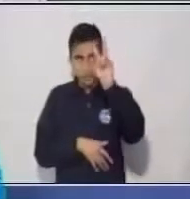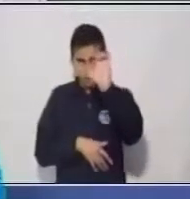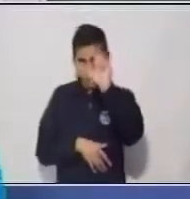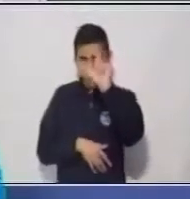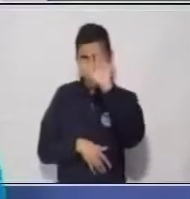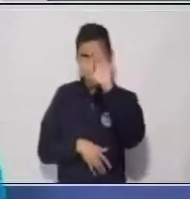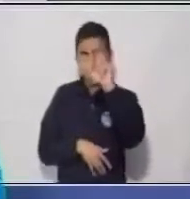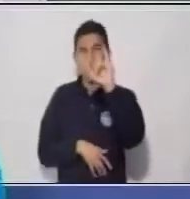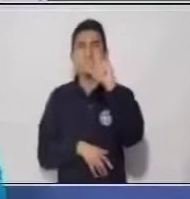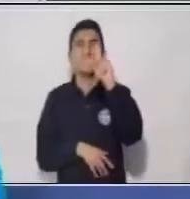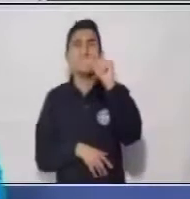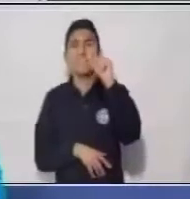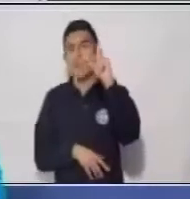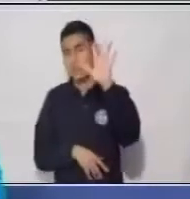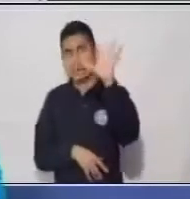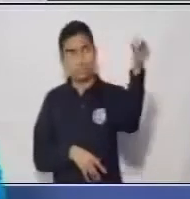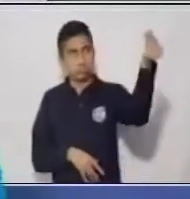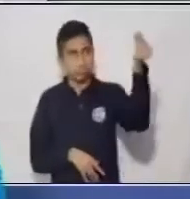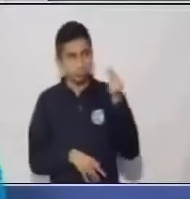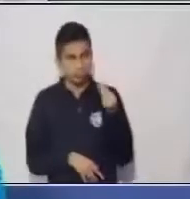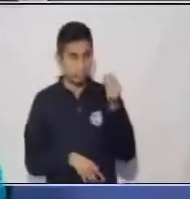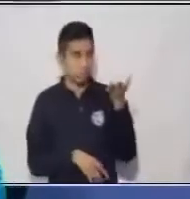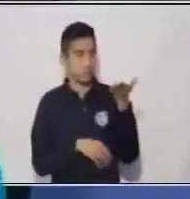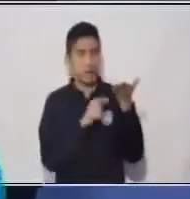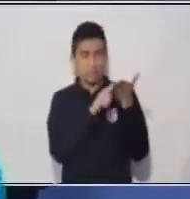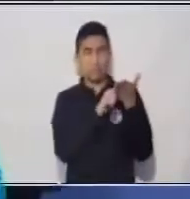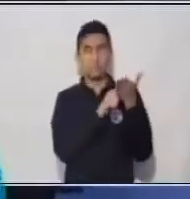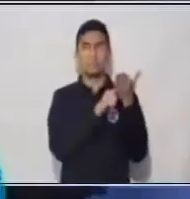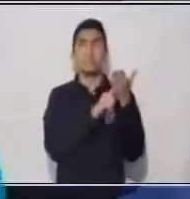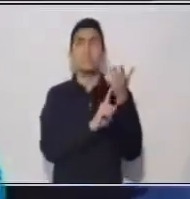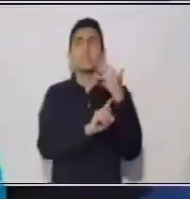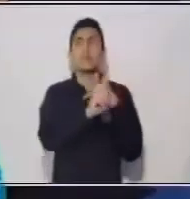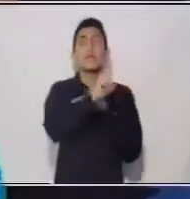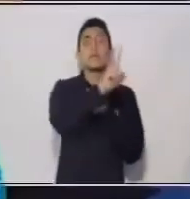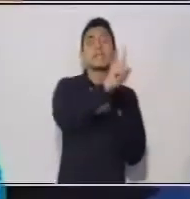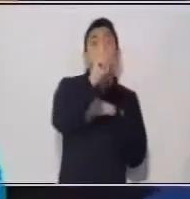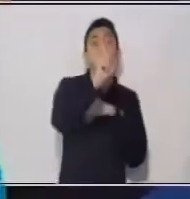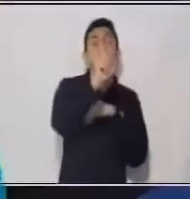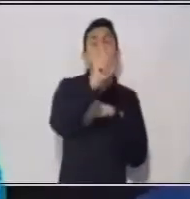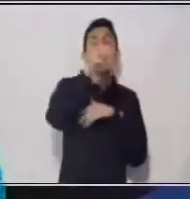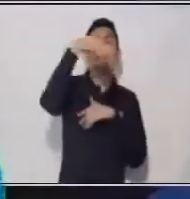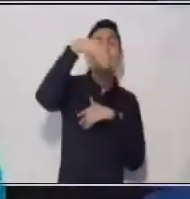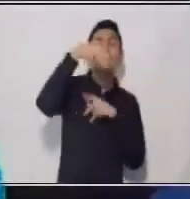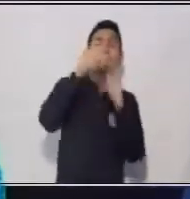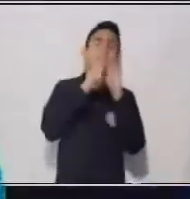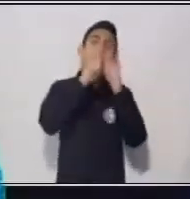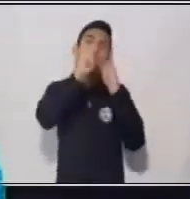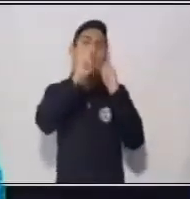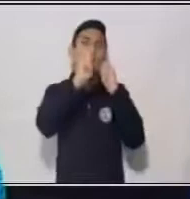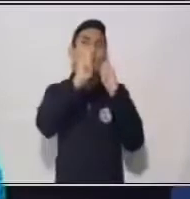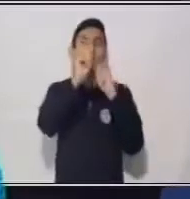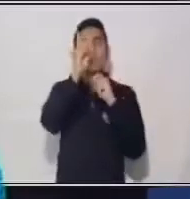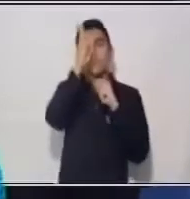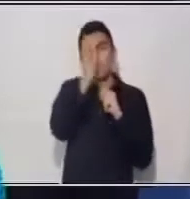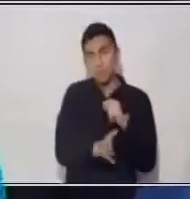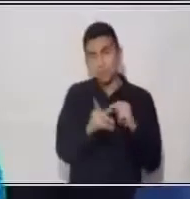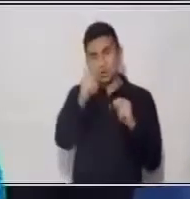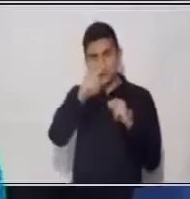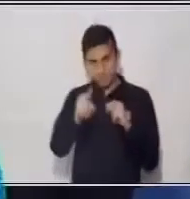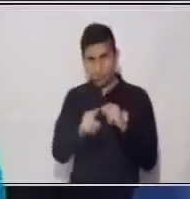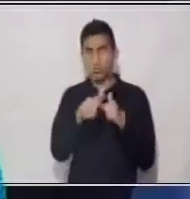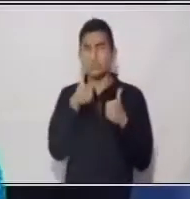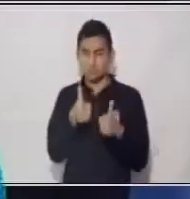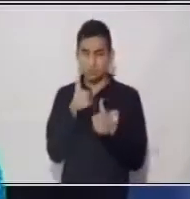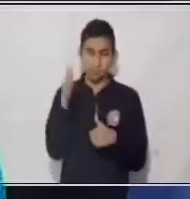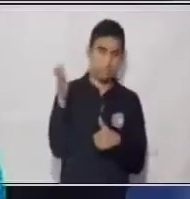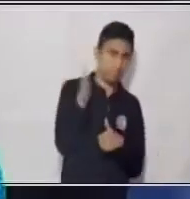a 100 metros por segundo. Esa es la velocidad a la que se está lanzando un objeto.